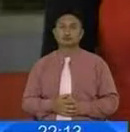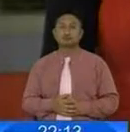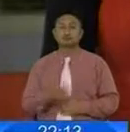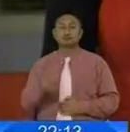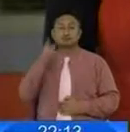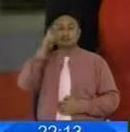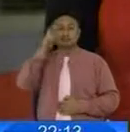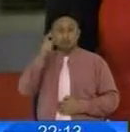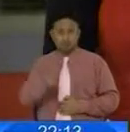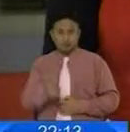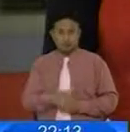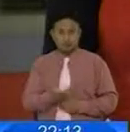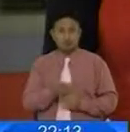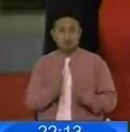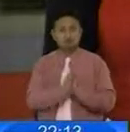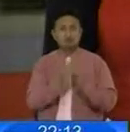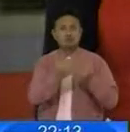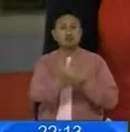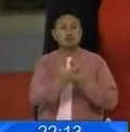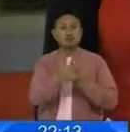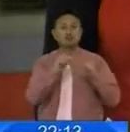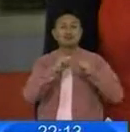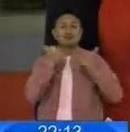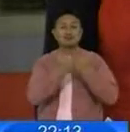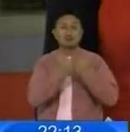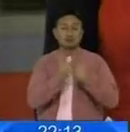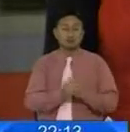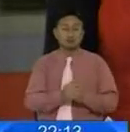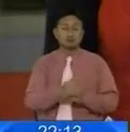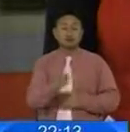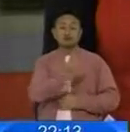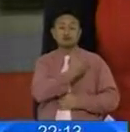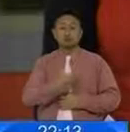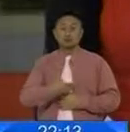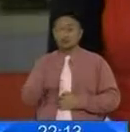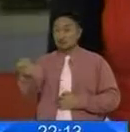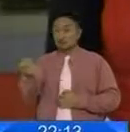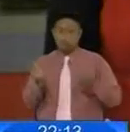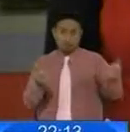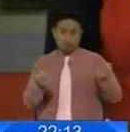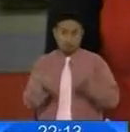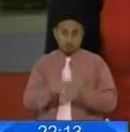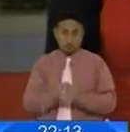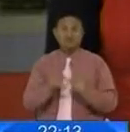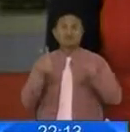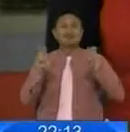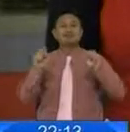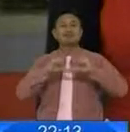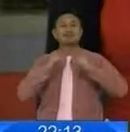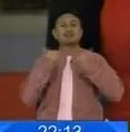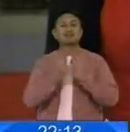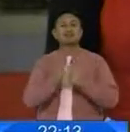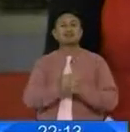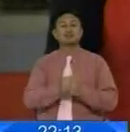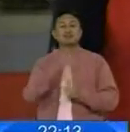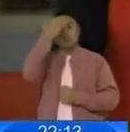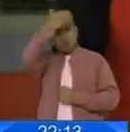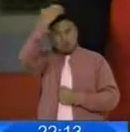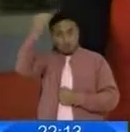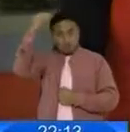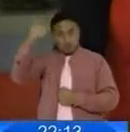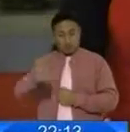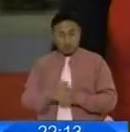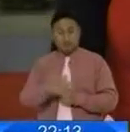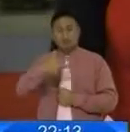Y la Fiscalía General del Estado pidió información a la Asamblea Nacional y a la Presidencia de la República sobre el asambleísta José Serrano y el exfiscal